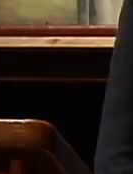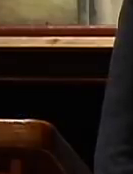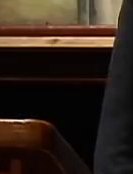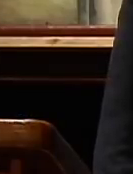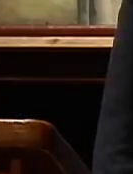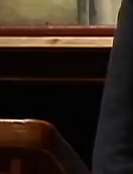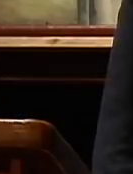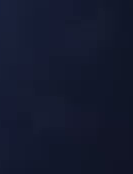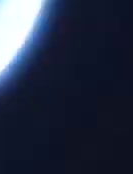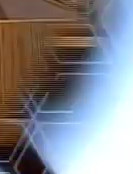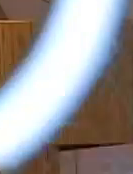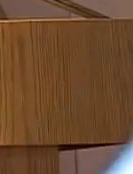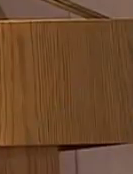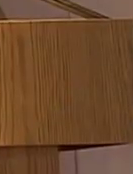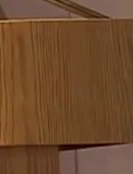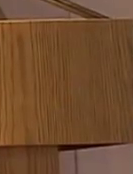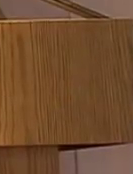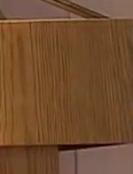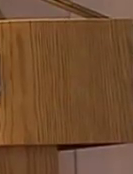productos.